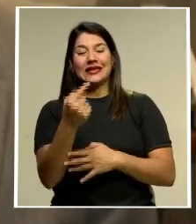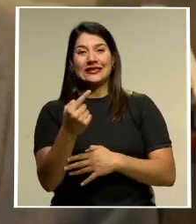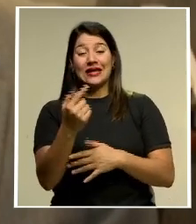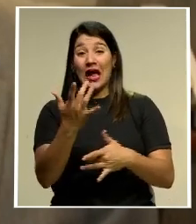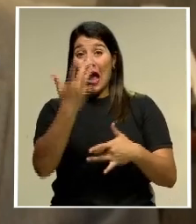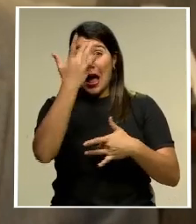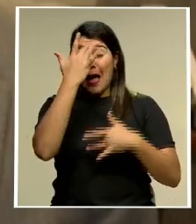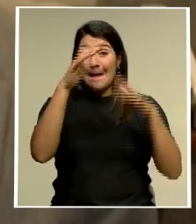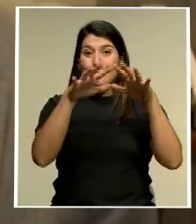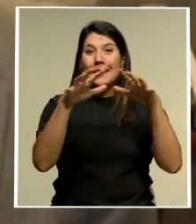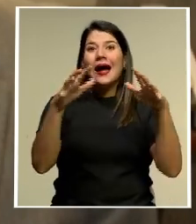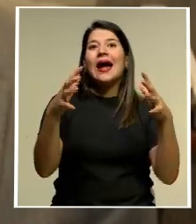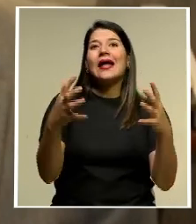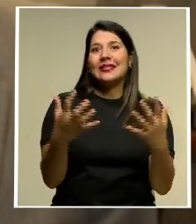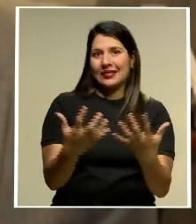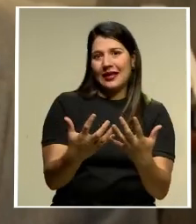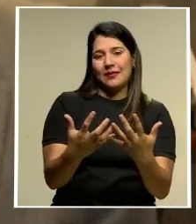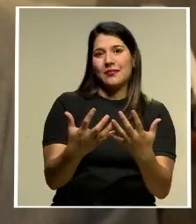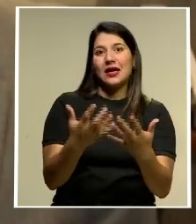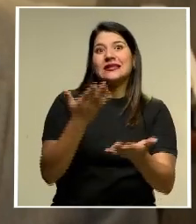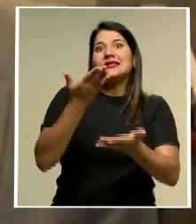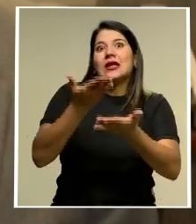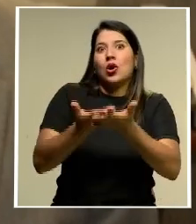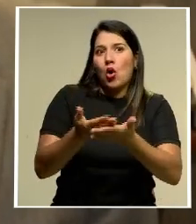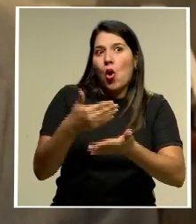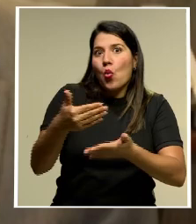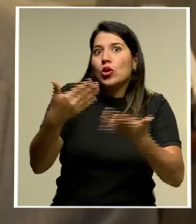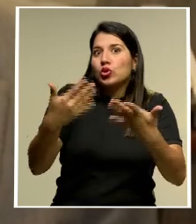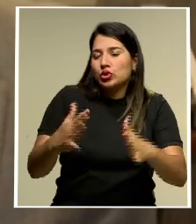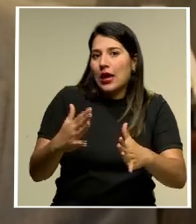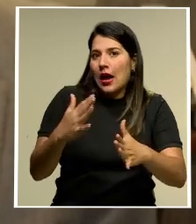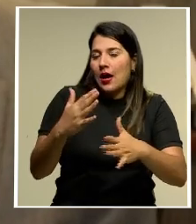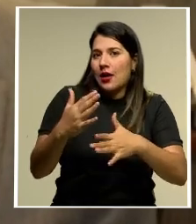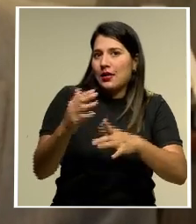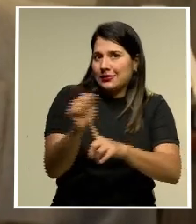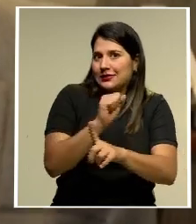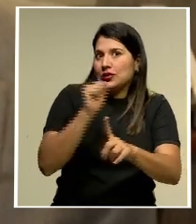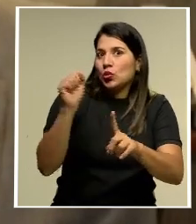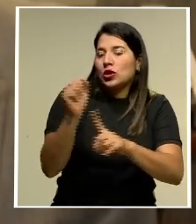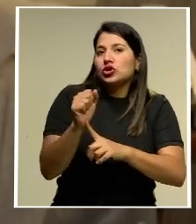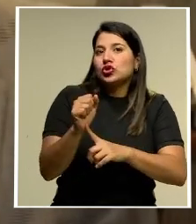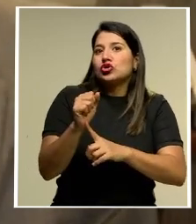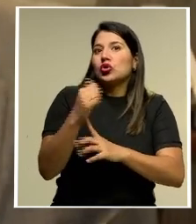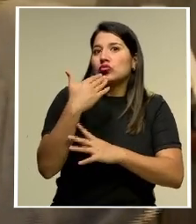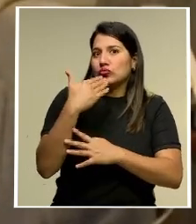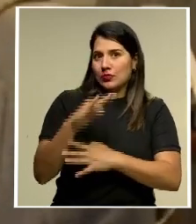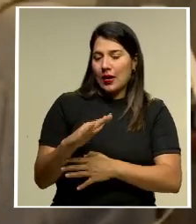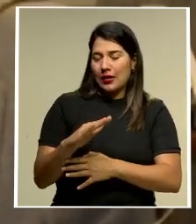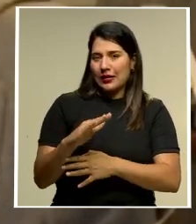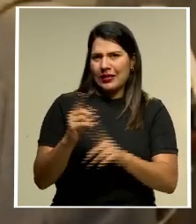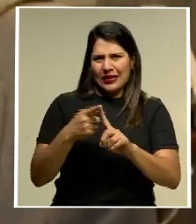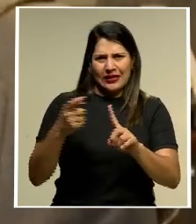pandemia nos agarró en curva, pero ya la situación se venía incubando.